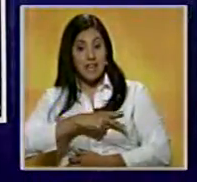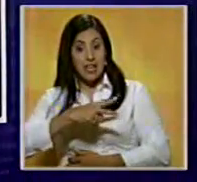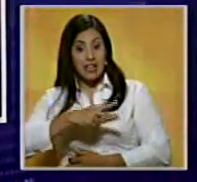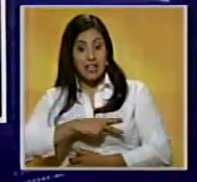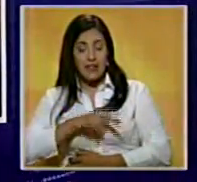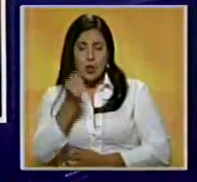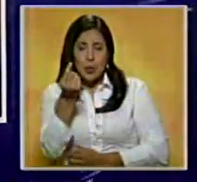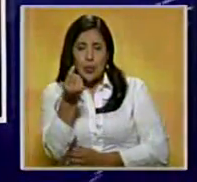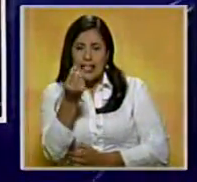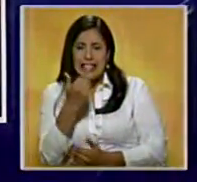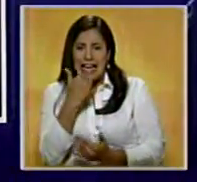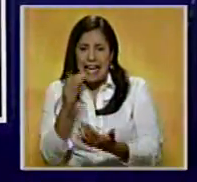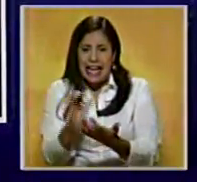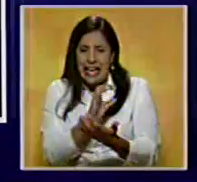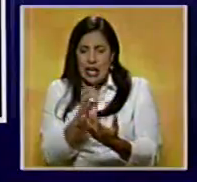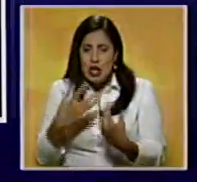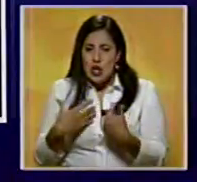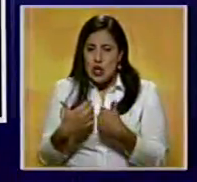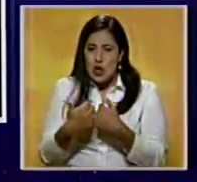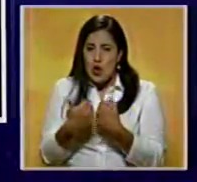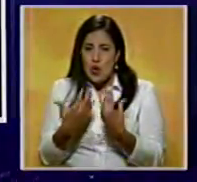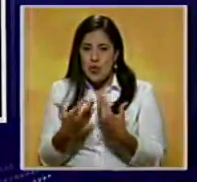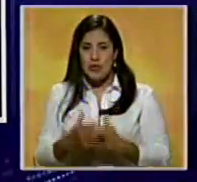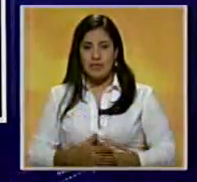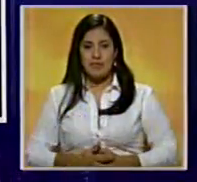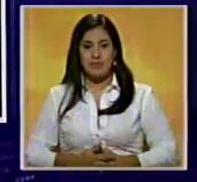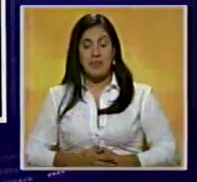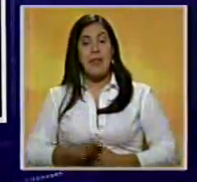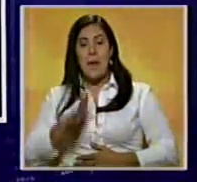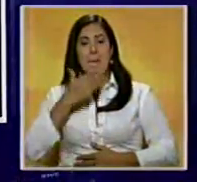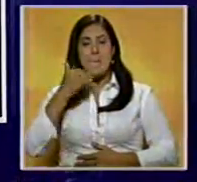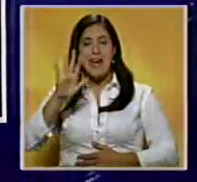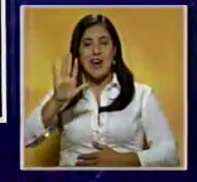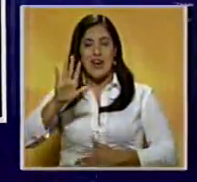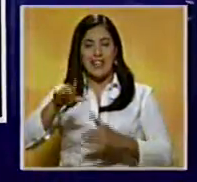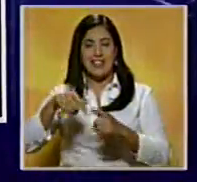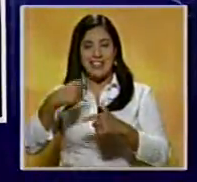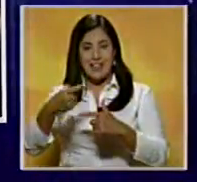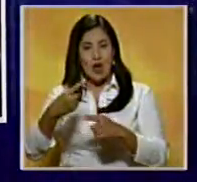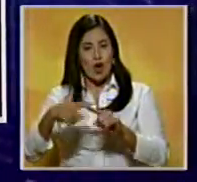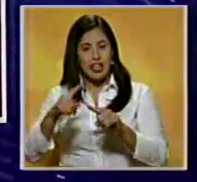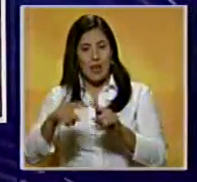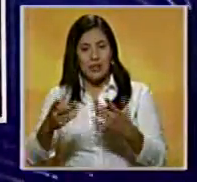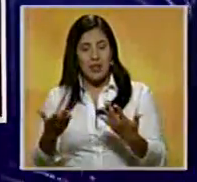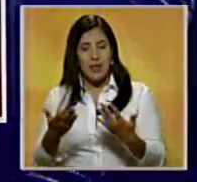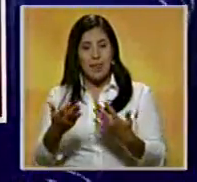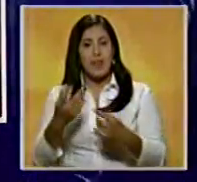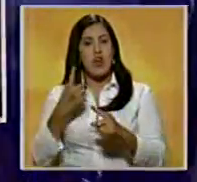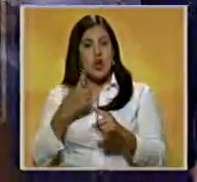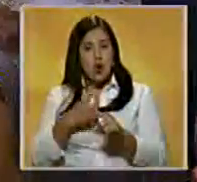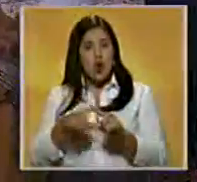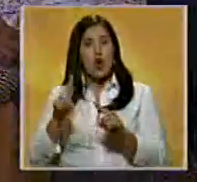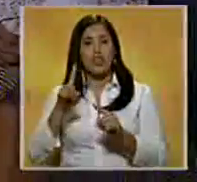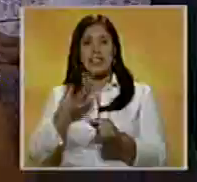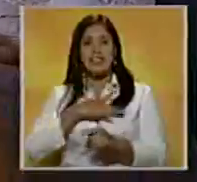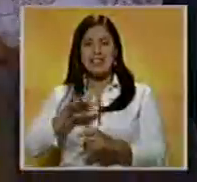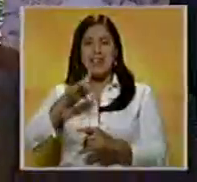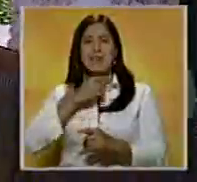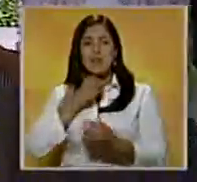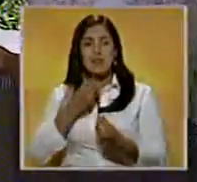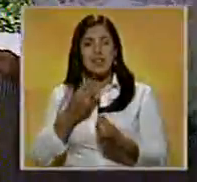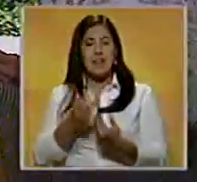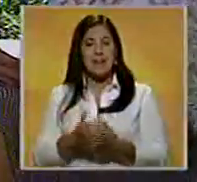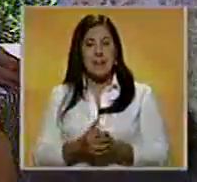Venevisión un poquitico de Somos Novios. Mejor le canto otra. Ajá, a ver, ¿cuál? Una cosa que quiero mucho que